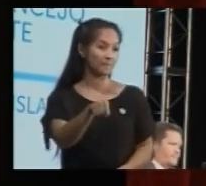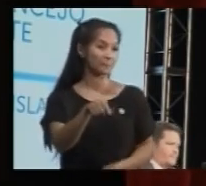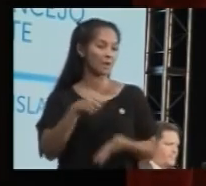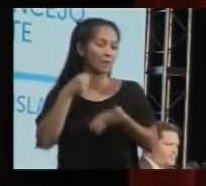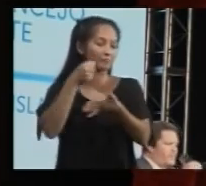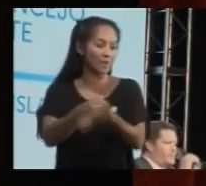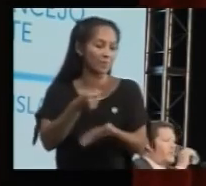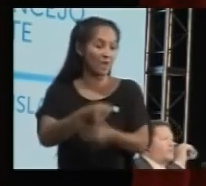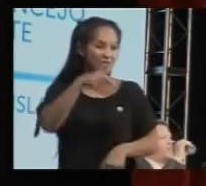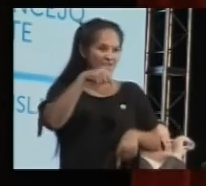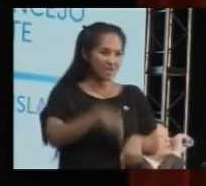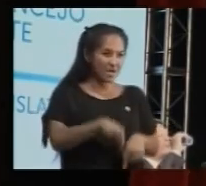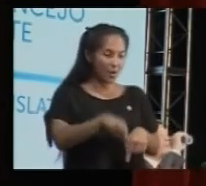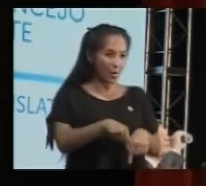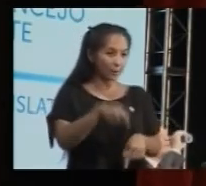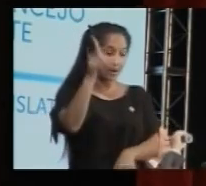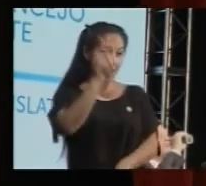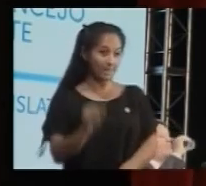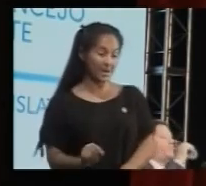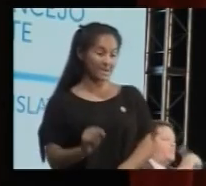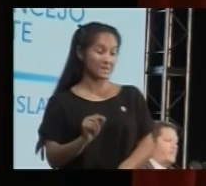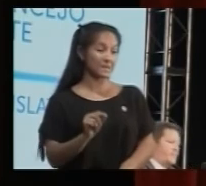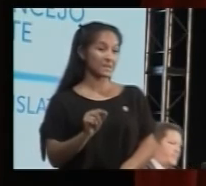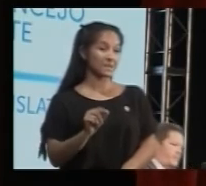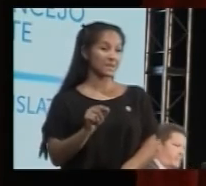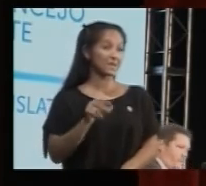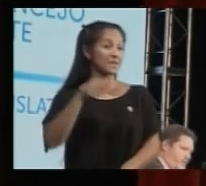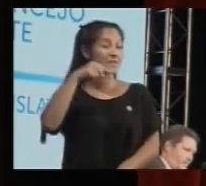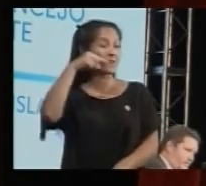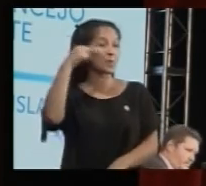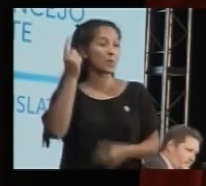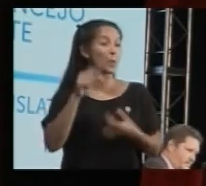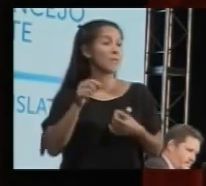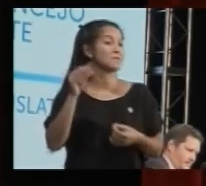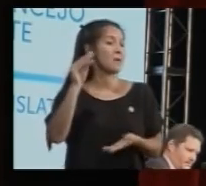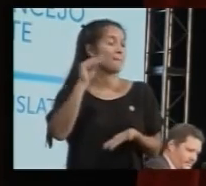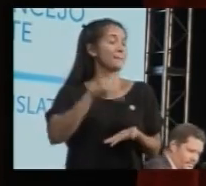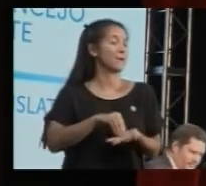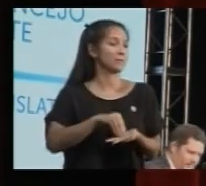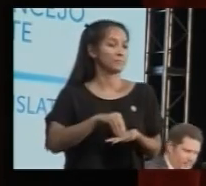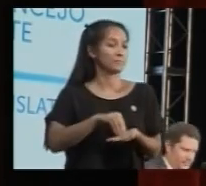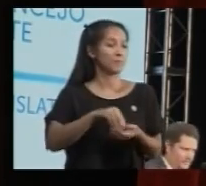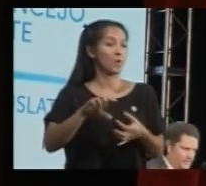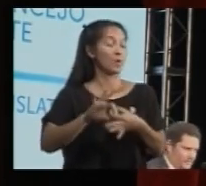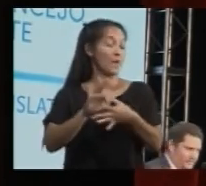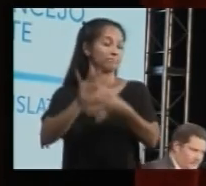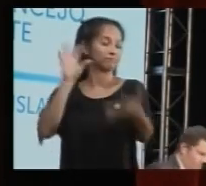Desde hoy contamos para el país con una vergüenza menos y una libertad más. Los dolores que